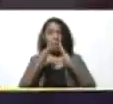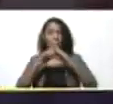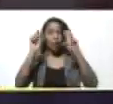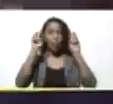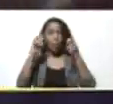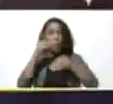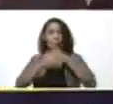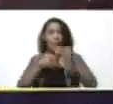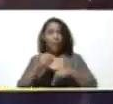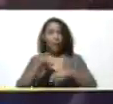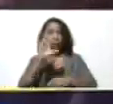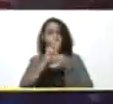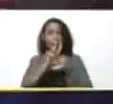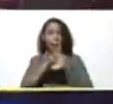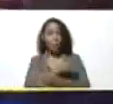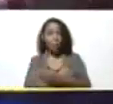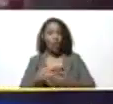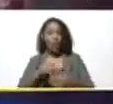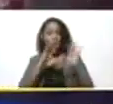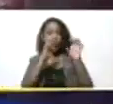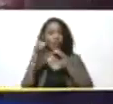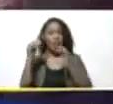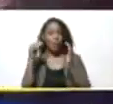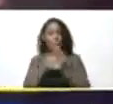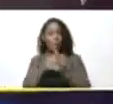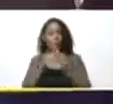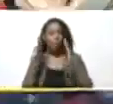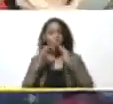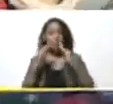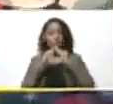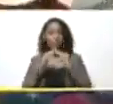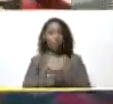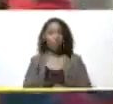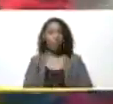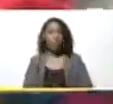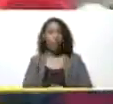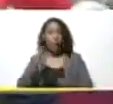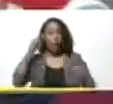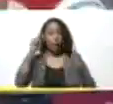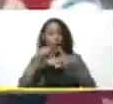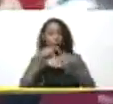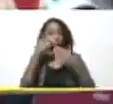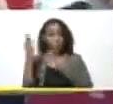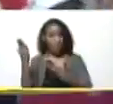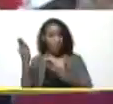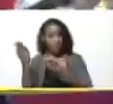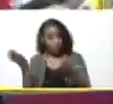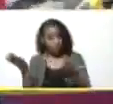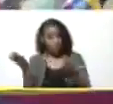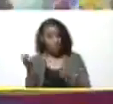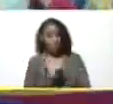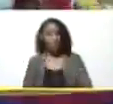llegar a 3.900.000 viviendas. Es la meta, ¿no?